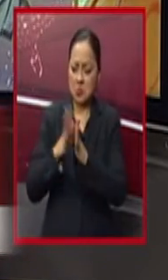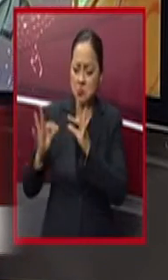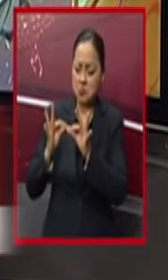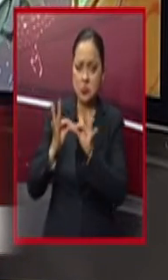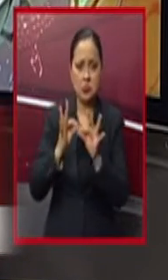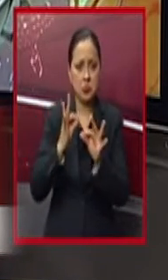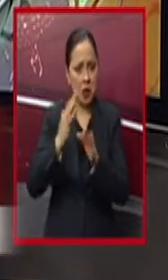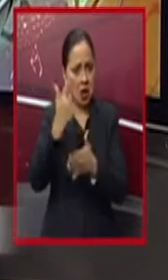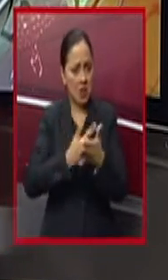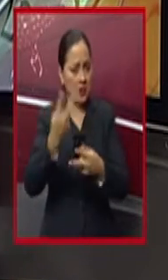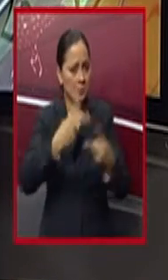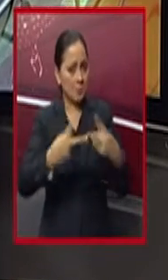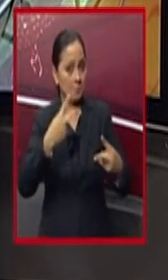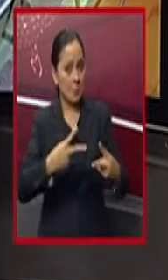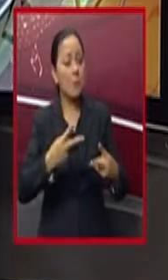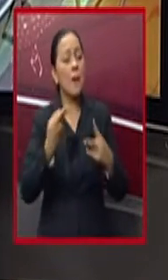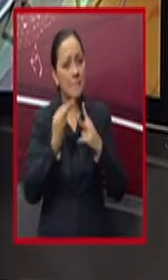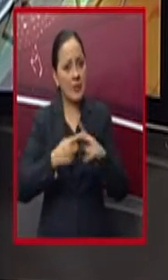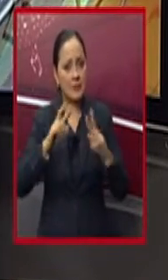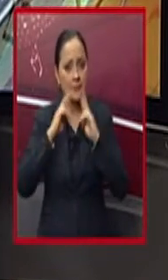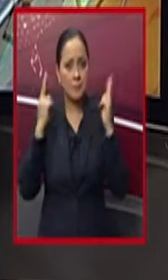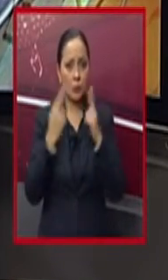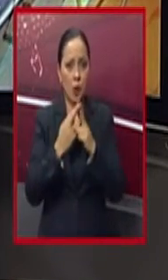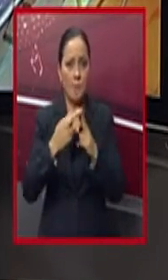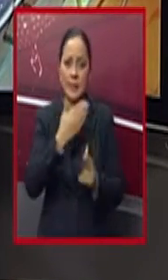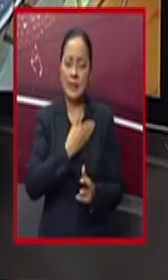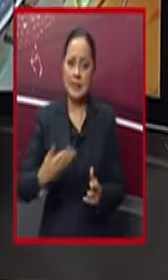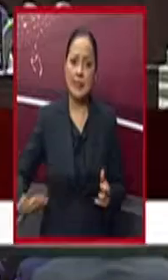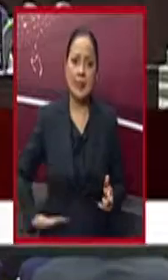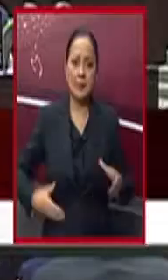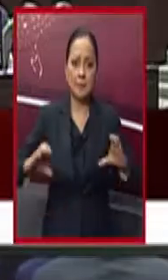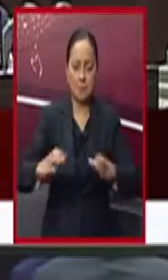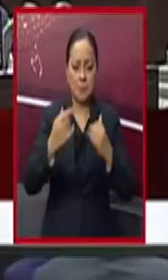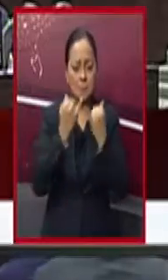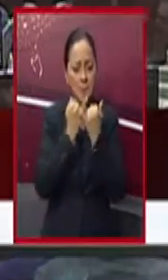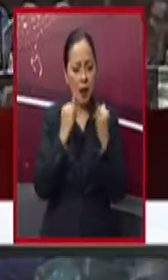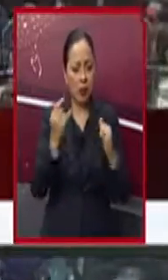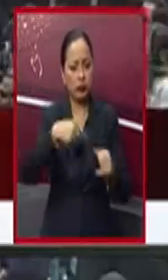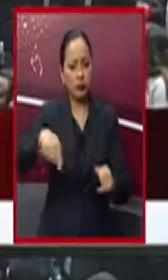para iniciar con la sesión, el presidente del Congreso General inauguró los trabajos.